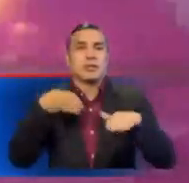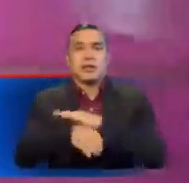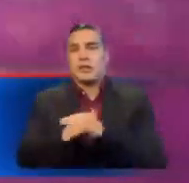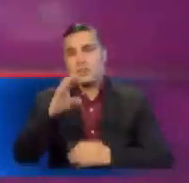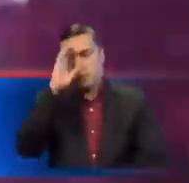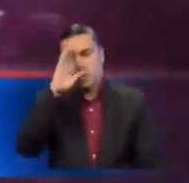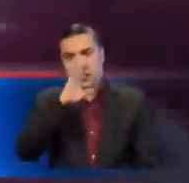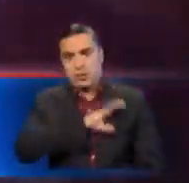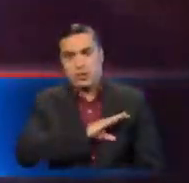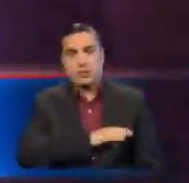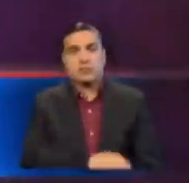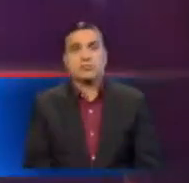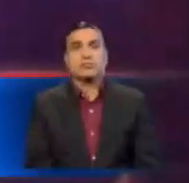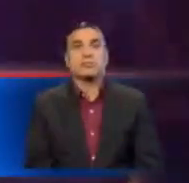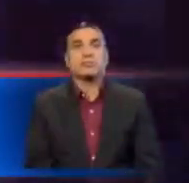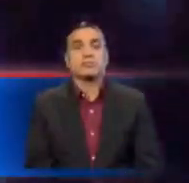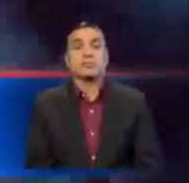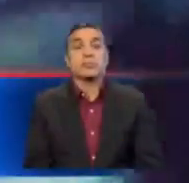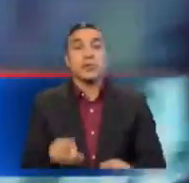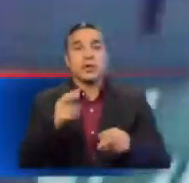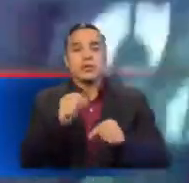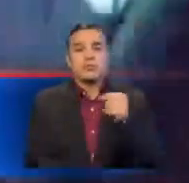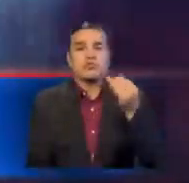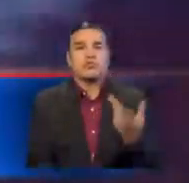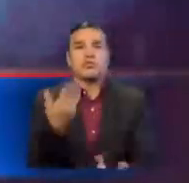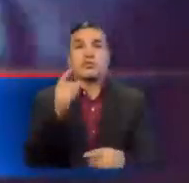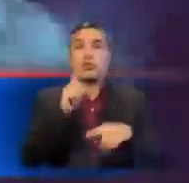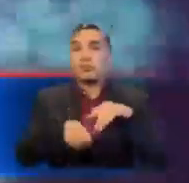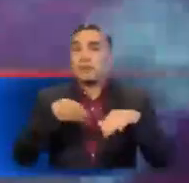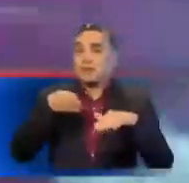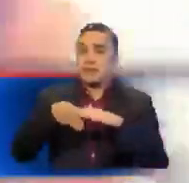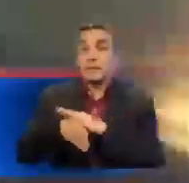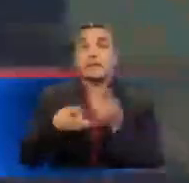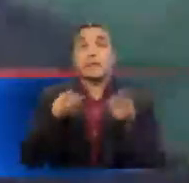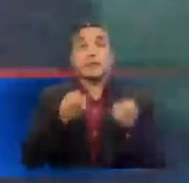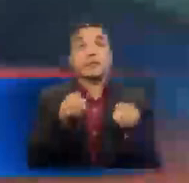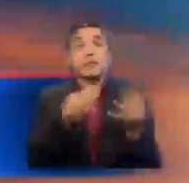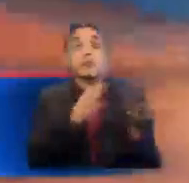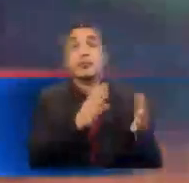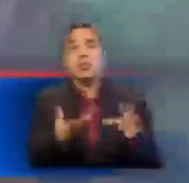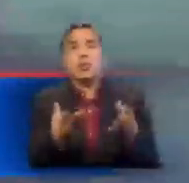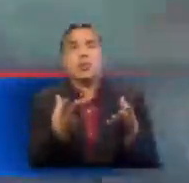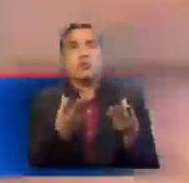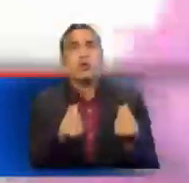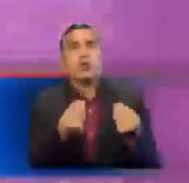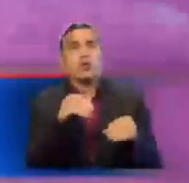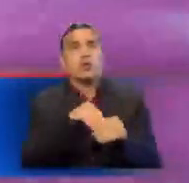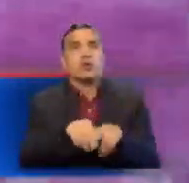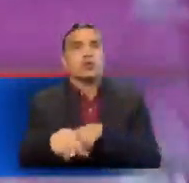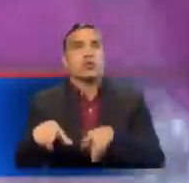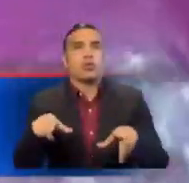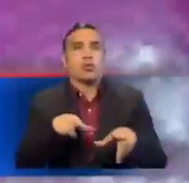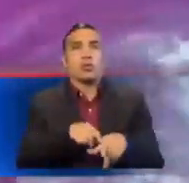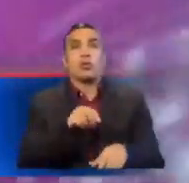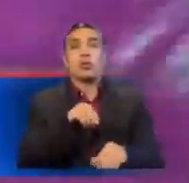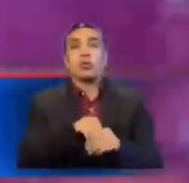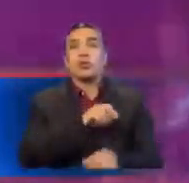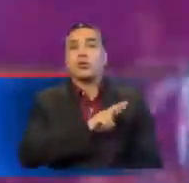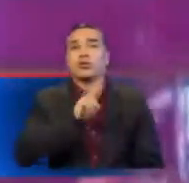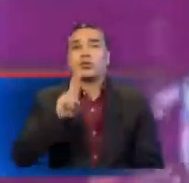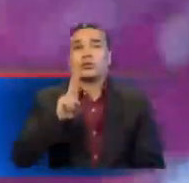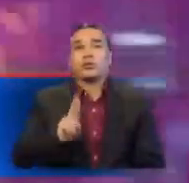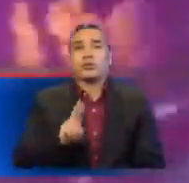de la policía con conatos de incendio, mientras el número de asesinatos no paraba en ese lugar, en el sur del